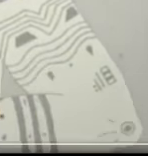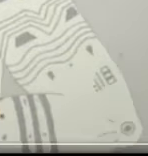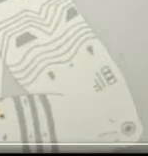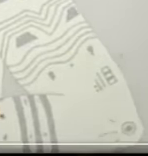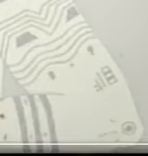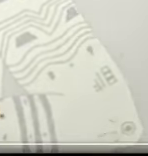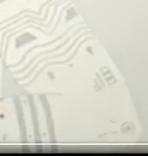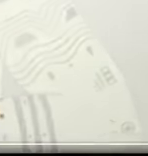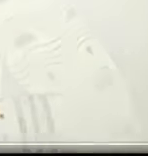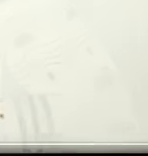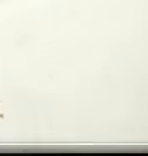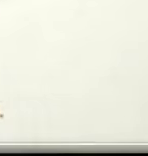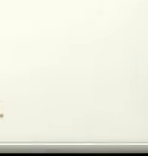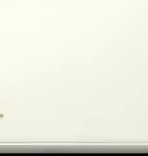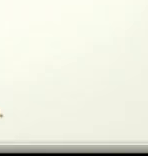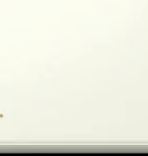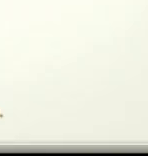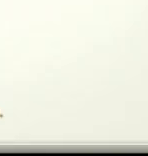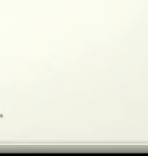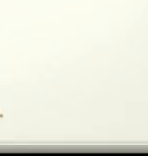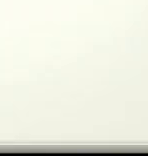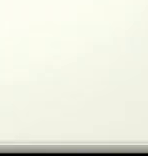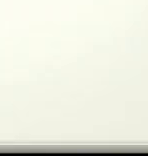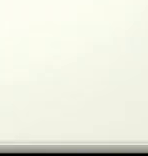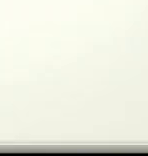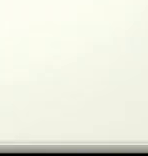ma, a, que cono, otra.